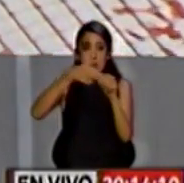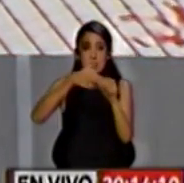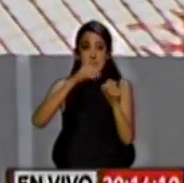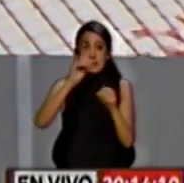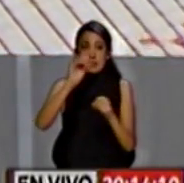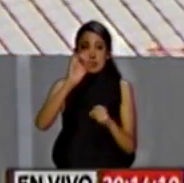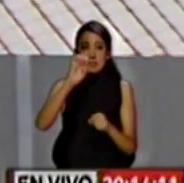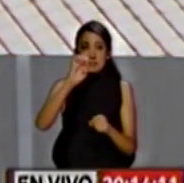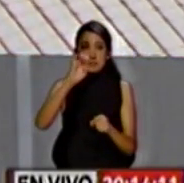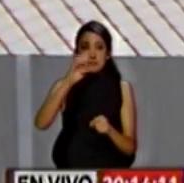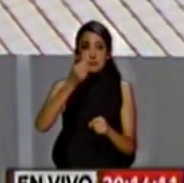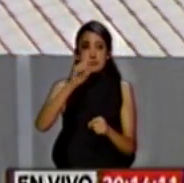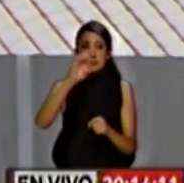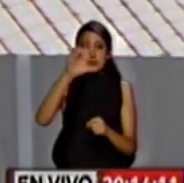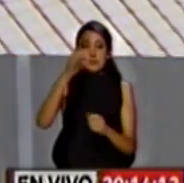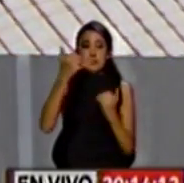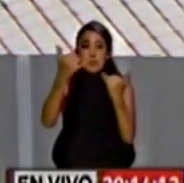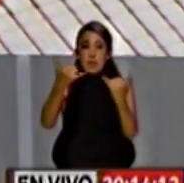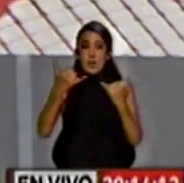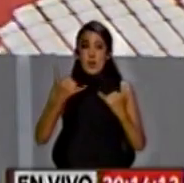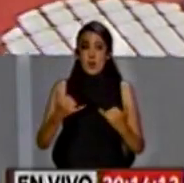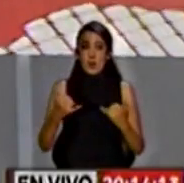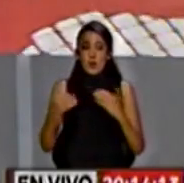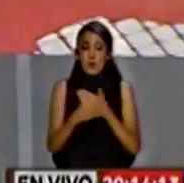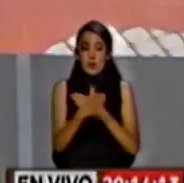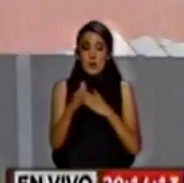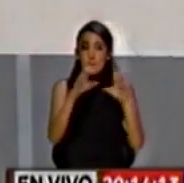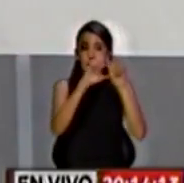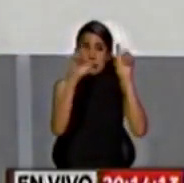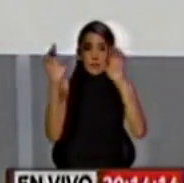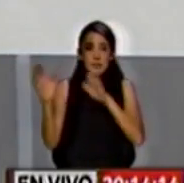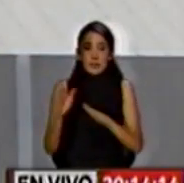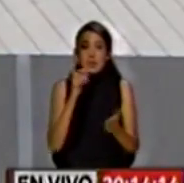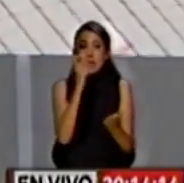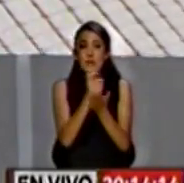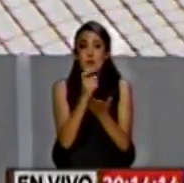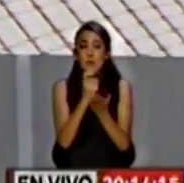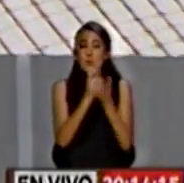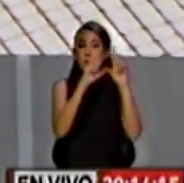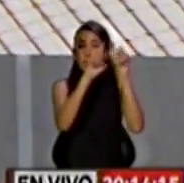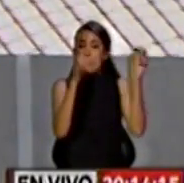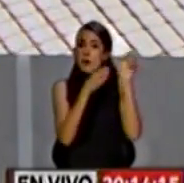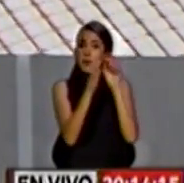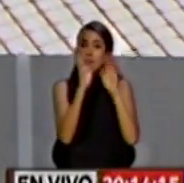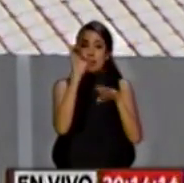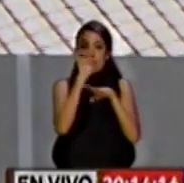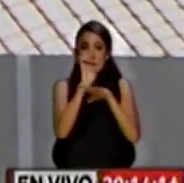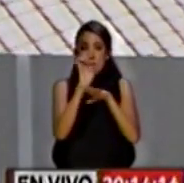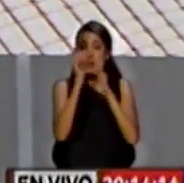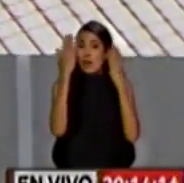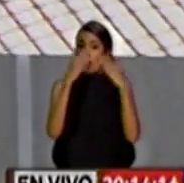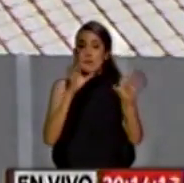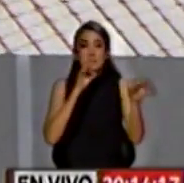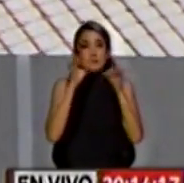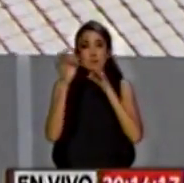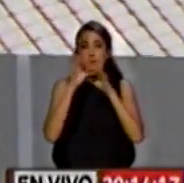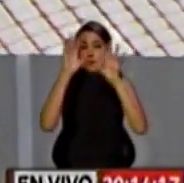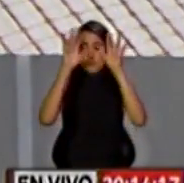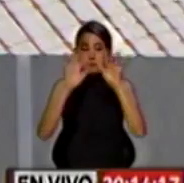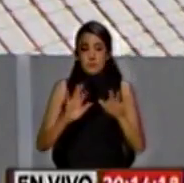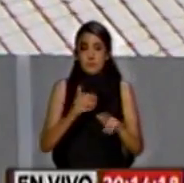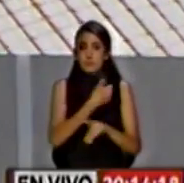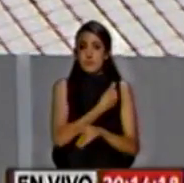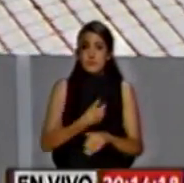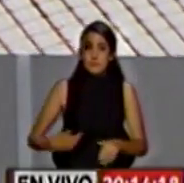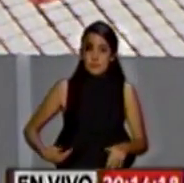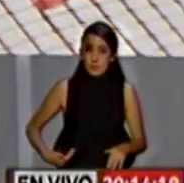diesel industriales actualizo esto tras un acuerdo con el sector camaronero y también pesquero del ecuador así lo detalló el secretario general de la